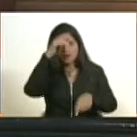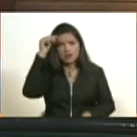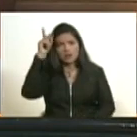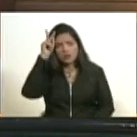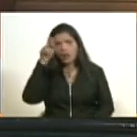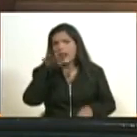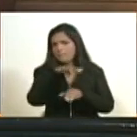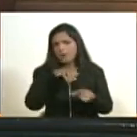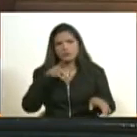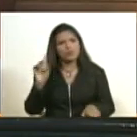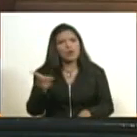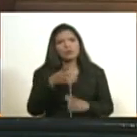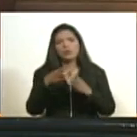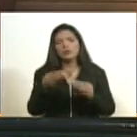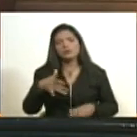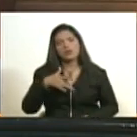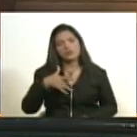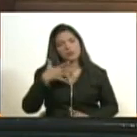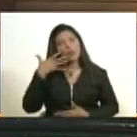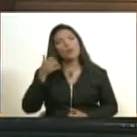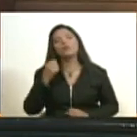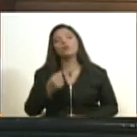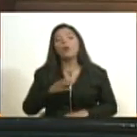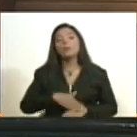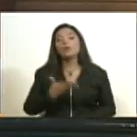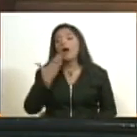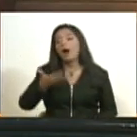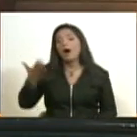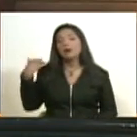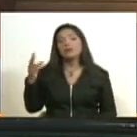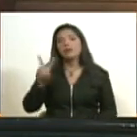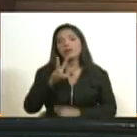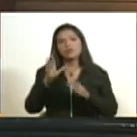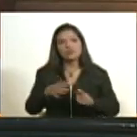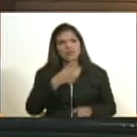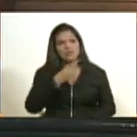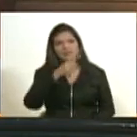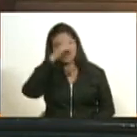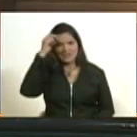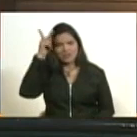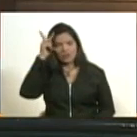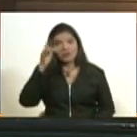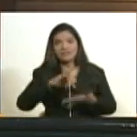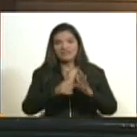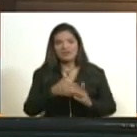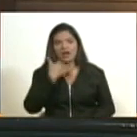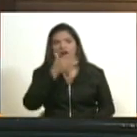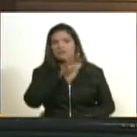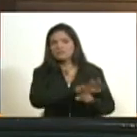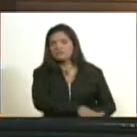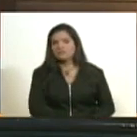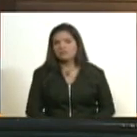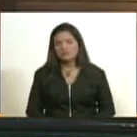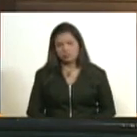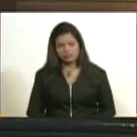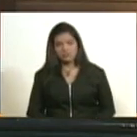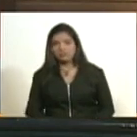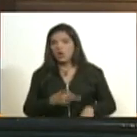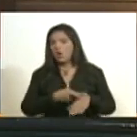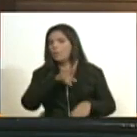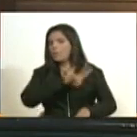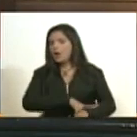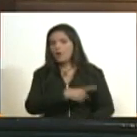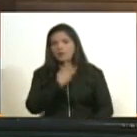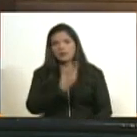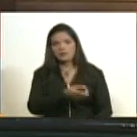gran mayoría de nosotros, y nos sentimos orgullosos, porque antes en Venezuela decirle a alguien indio era la ofensa. Usted es un indio, ¿vale? era lo peor que se le podía